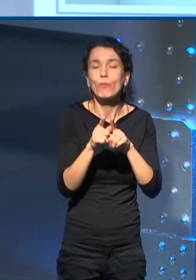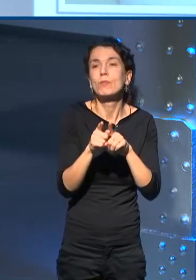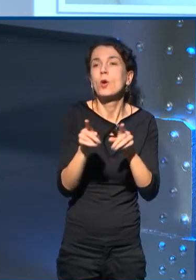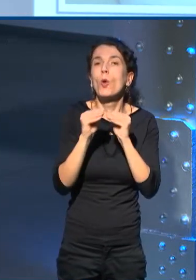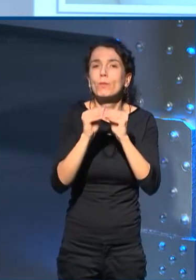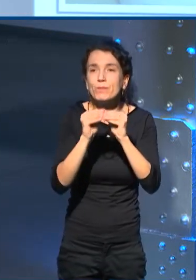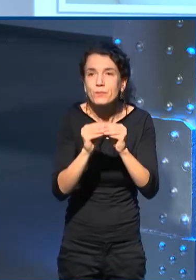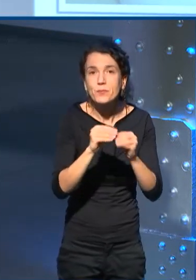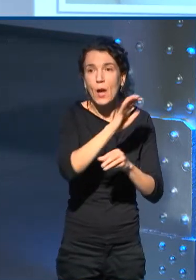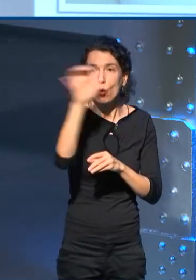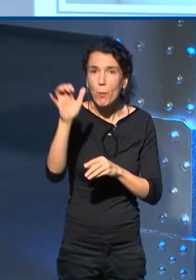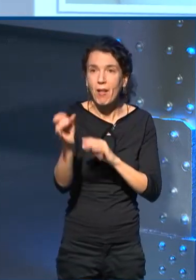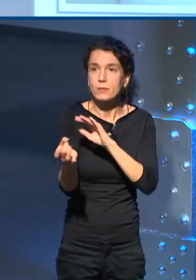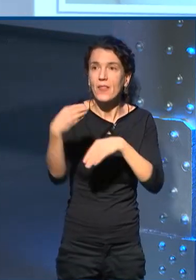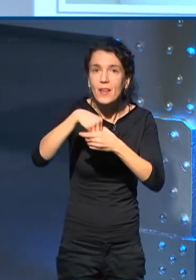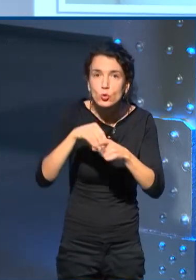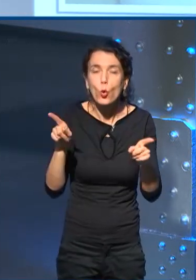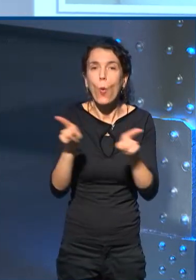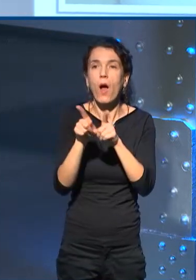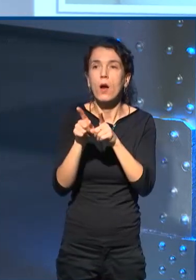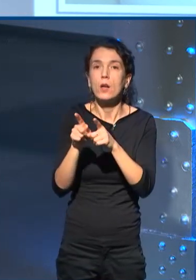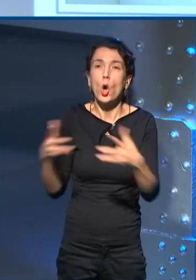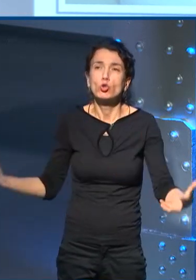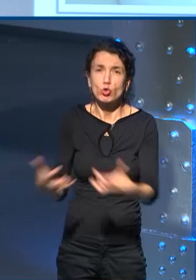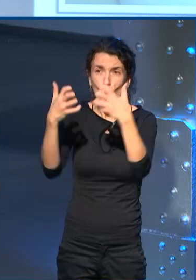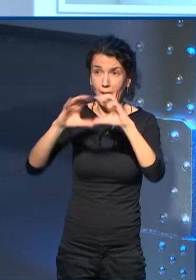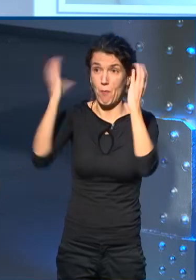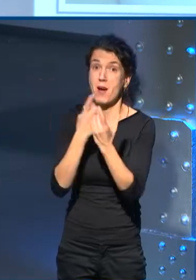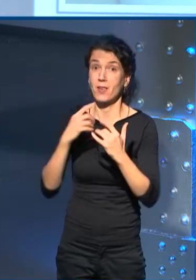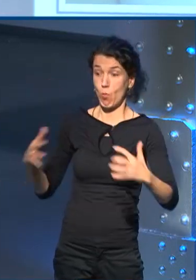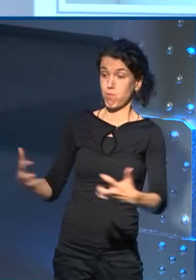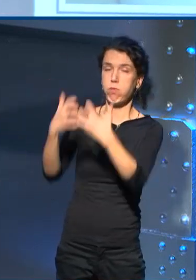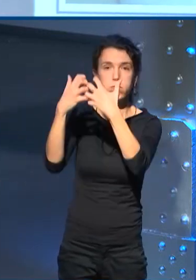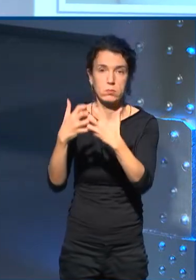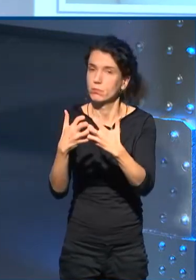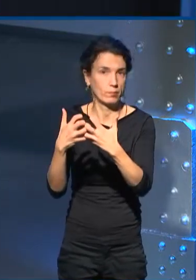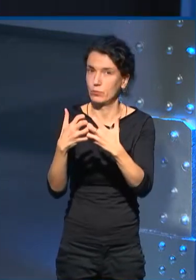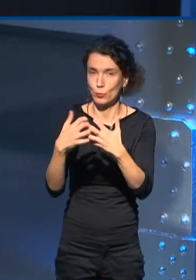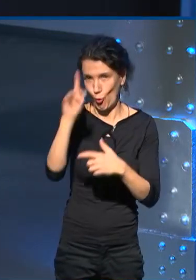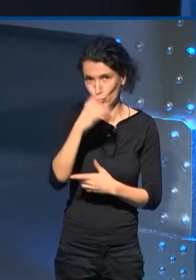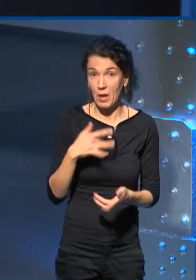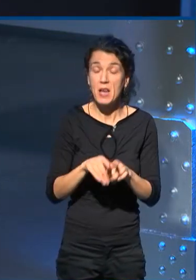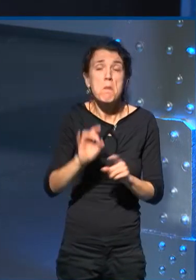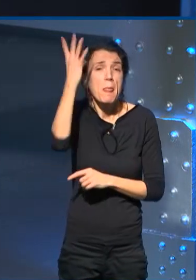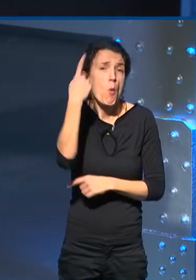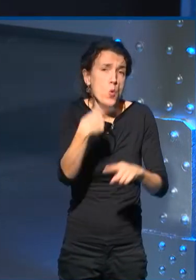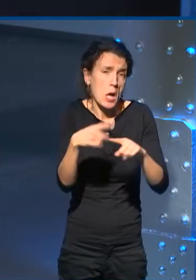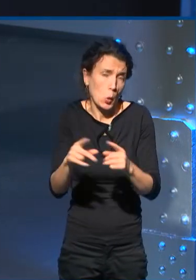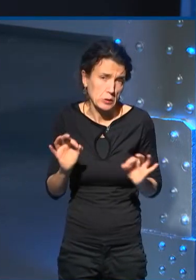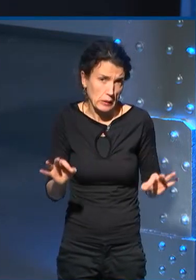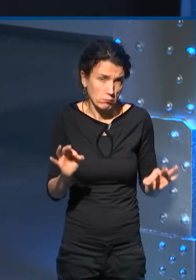perdón, en toda Europa capaz de generar el choque que vamos a sufrir al llegar a Marte. Y tuvimos que inventarnos algo. Nos inventamos una cosa que, bueno, suele